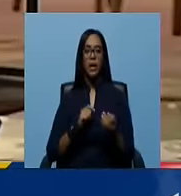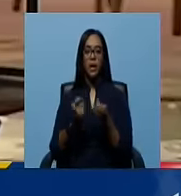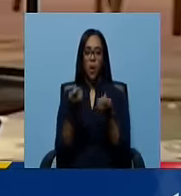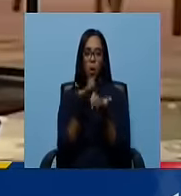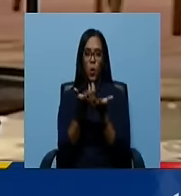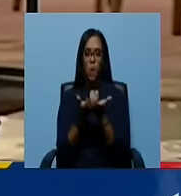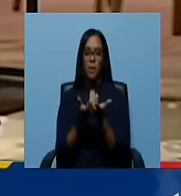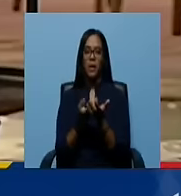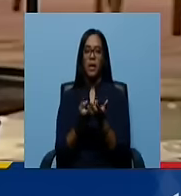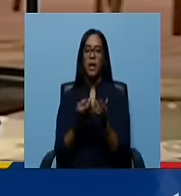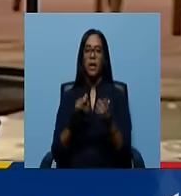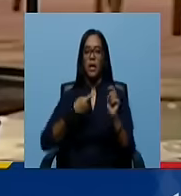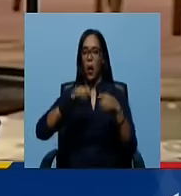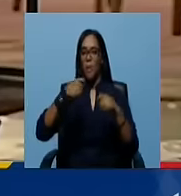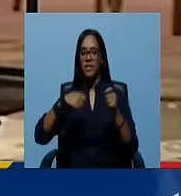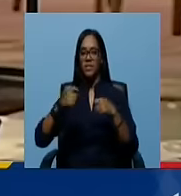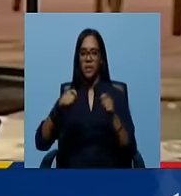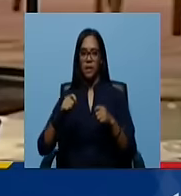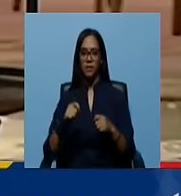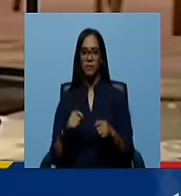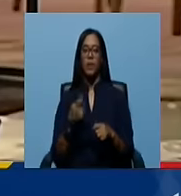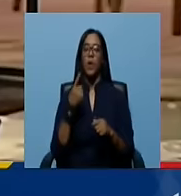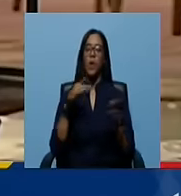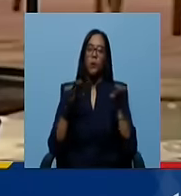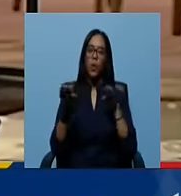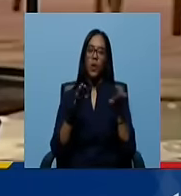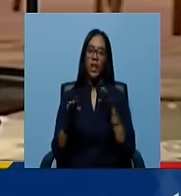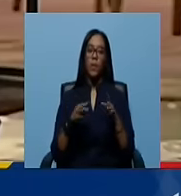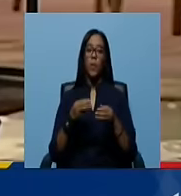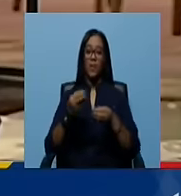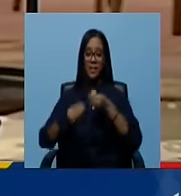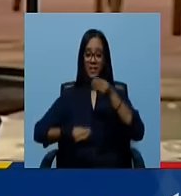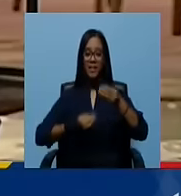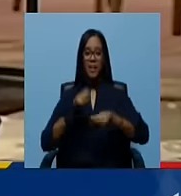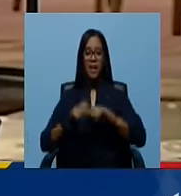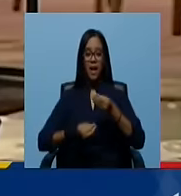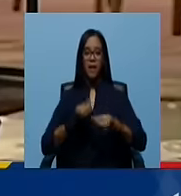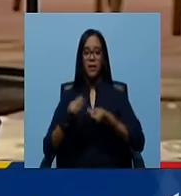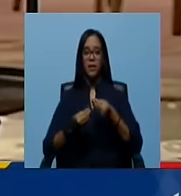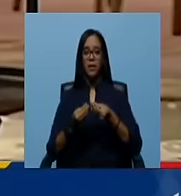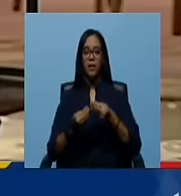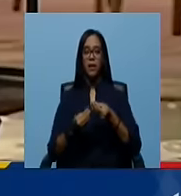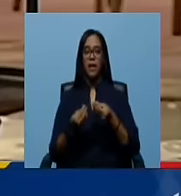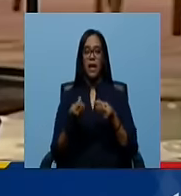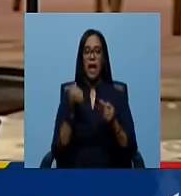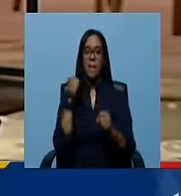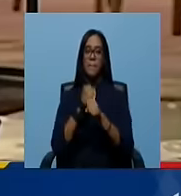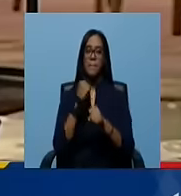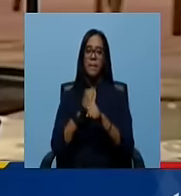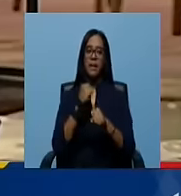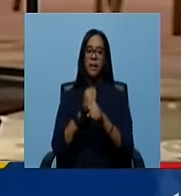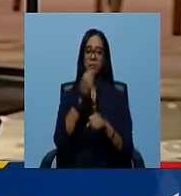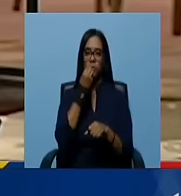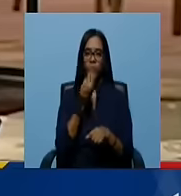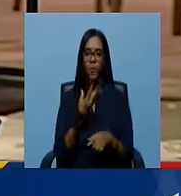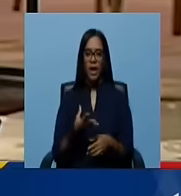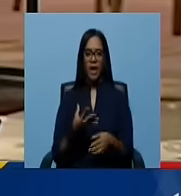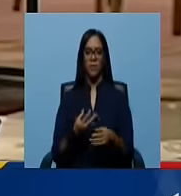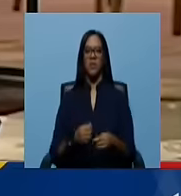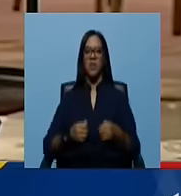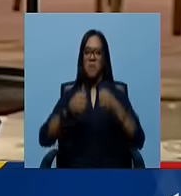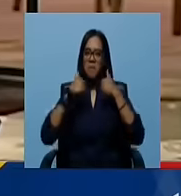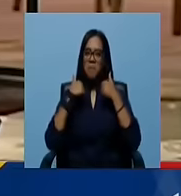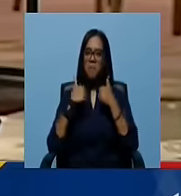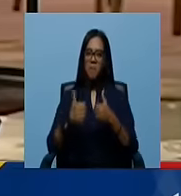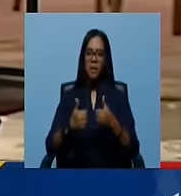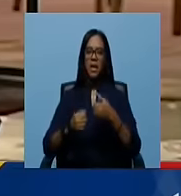económico y comercial. Un turismo que genere empleo de calidad, bien